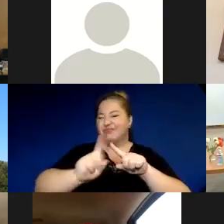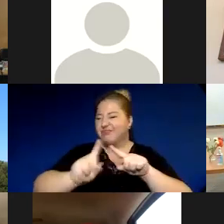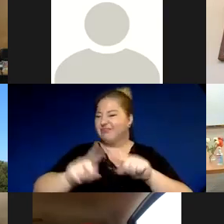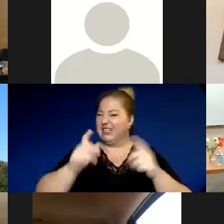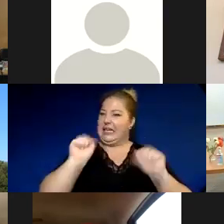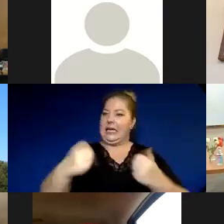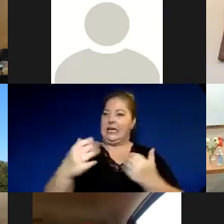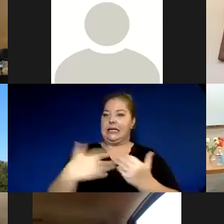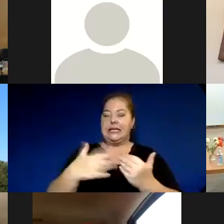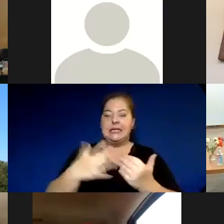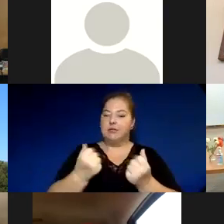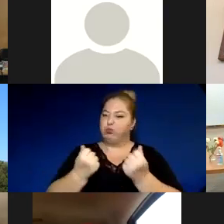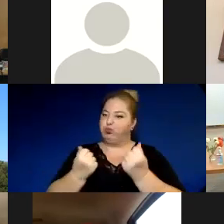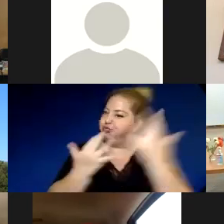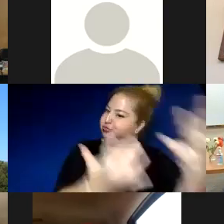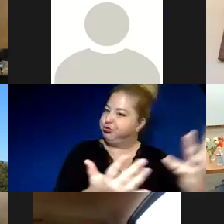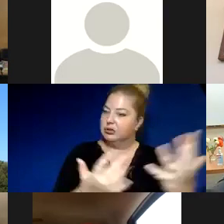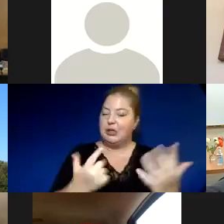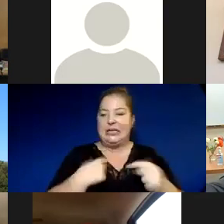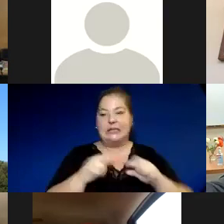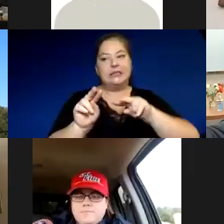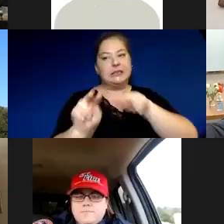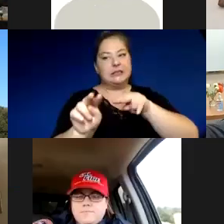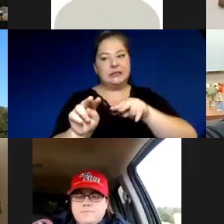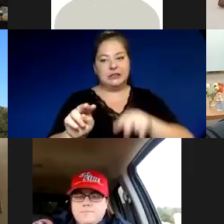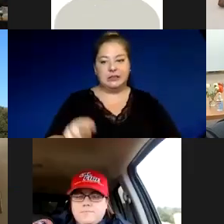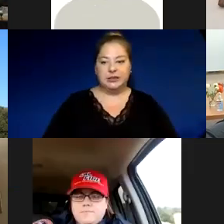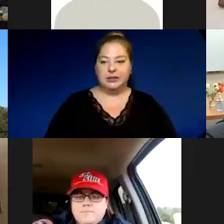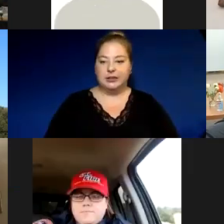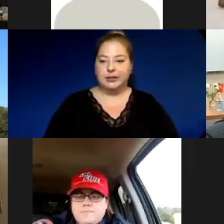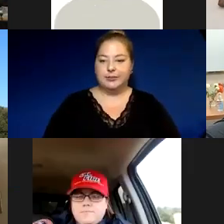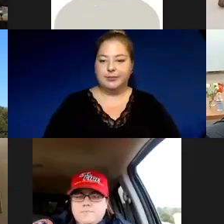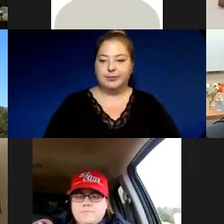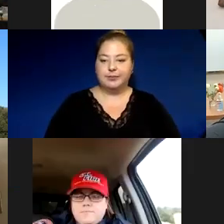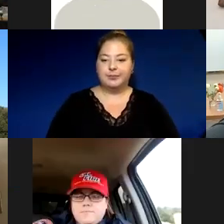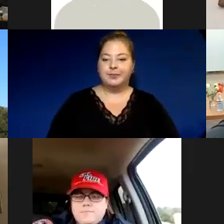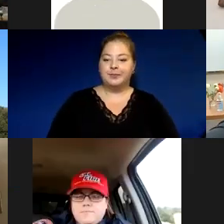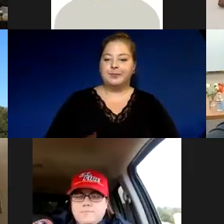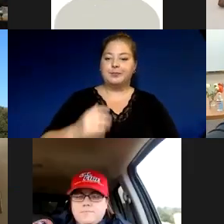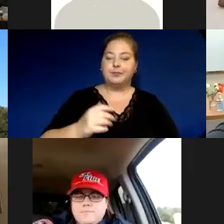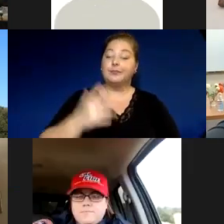Gracias, Jefe Nichols. Ahora, Tyler Sovich tiene una pregunta.